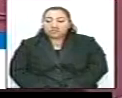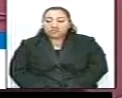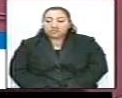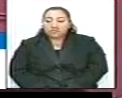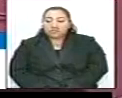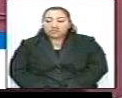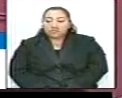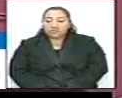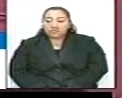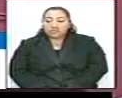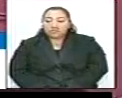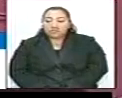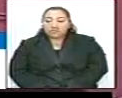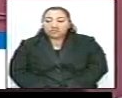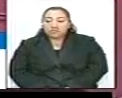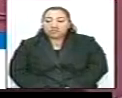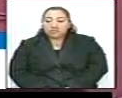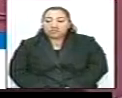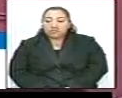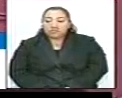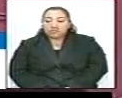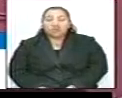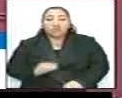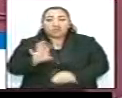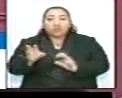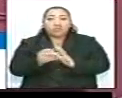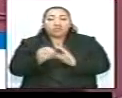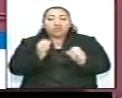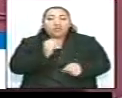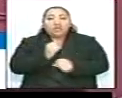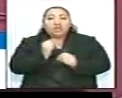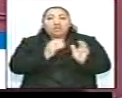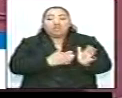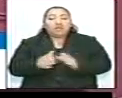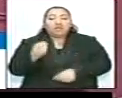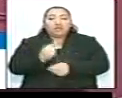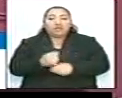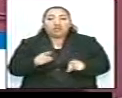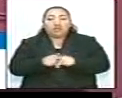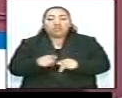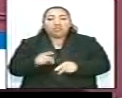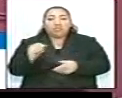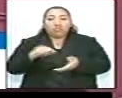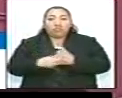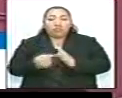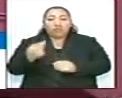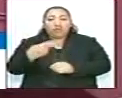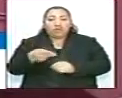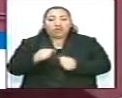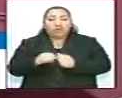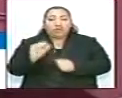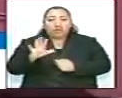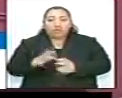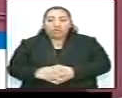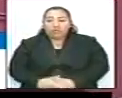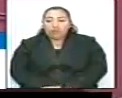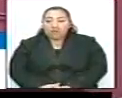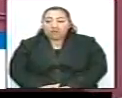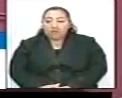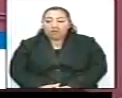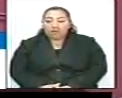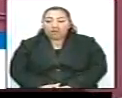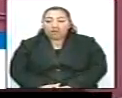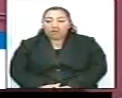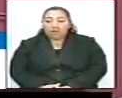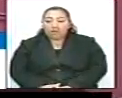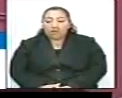incluya con prioridad dentro de este plan de trabajo. Vamos a considerarlo. De igual manera, el punto H, en el punto número 5, vamos a considerar